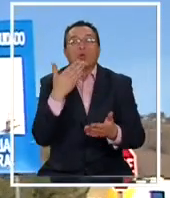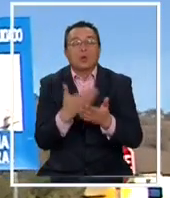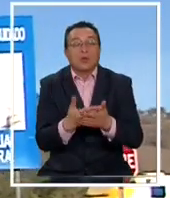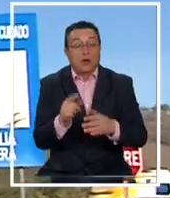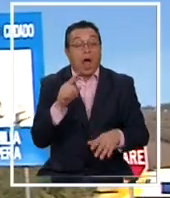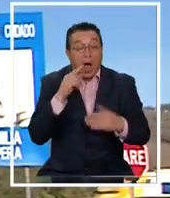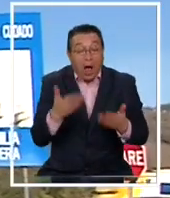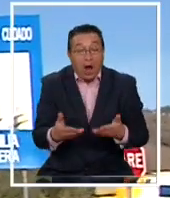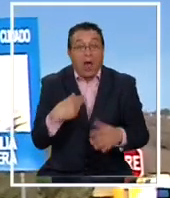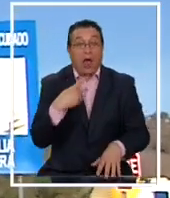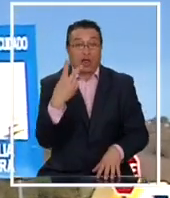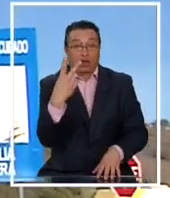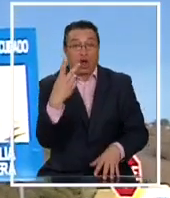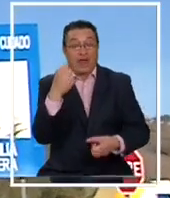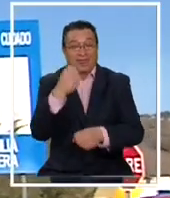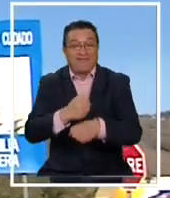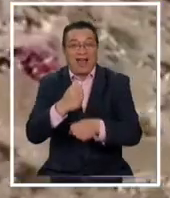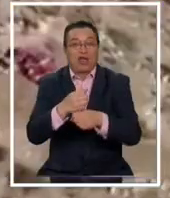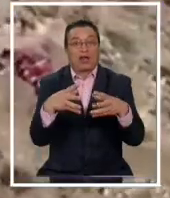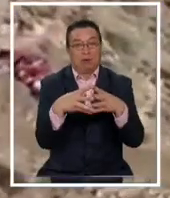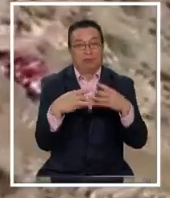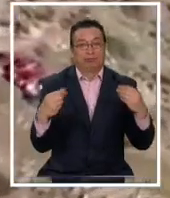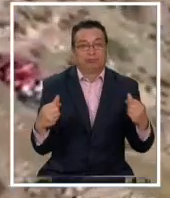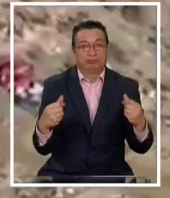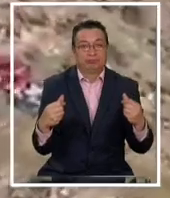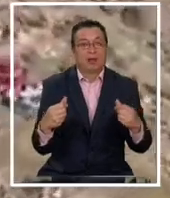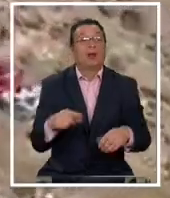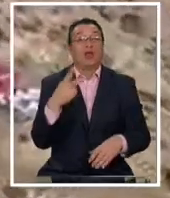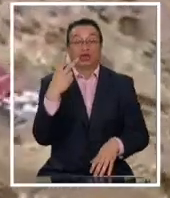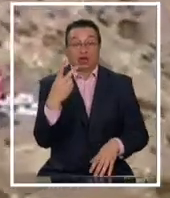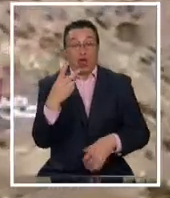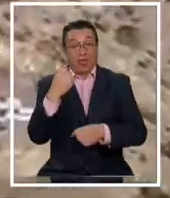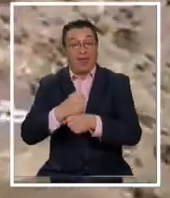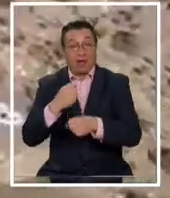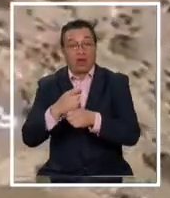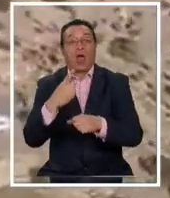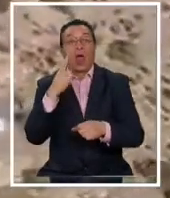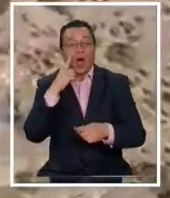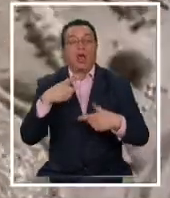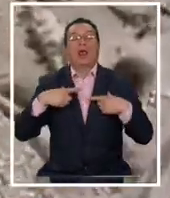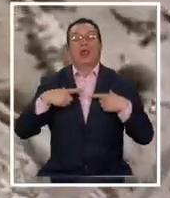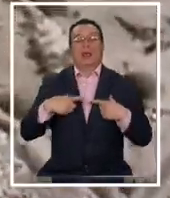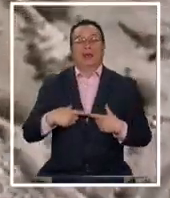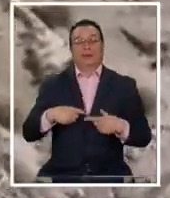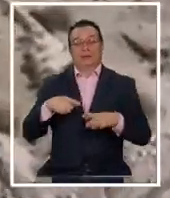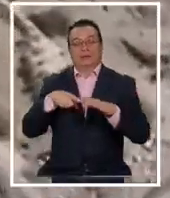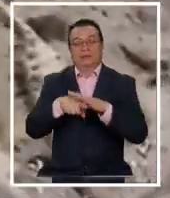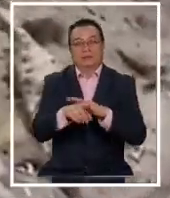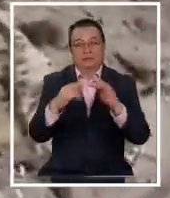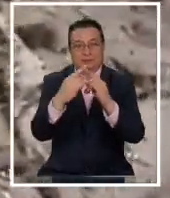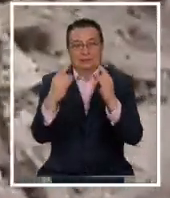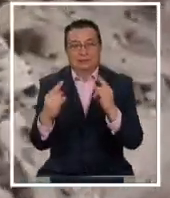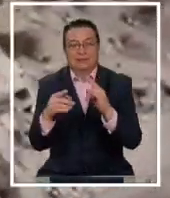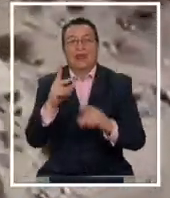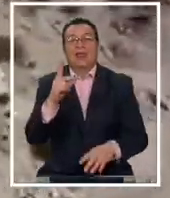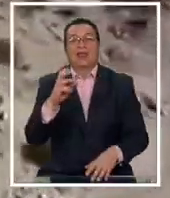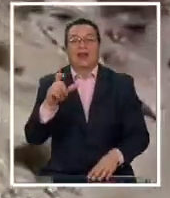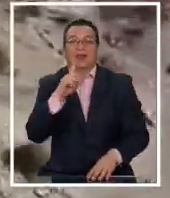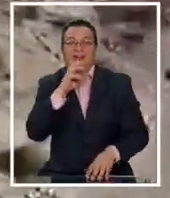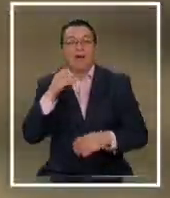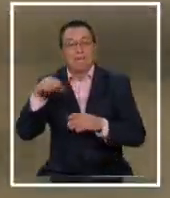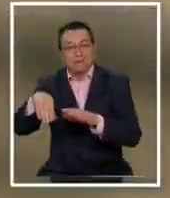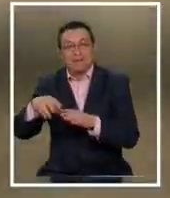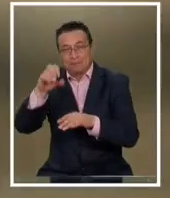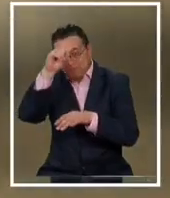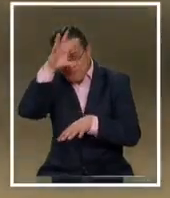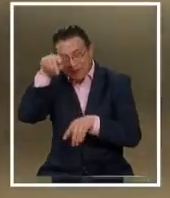dos trabajadores que están desaparecidos. Ambos trabajadores se habrían encontrado descansando en el campamento de la mina Delta en el